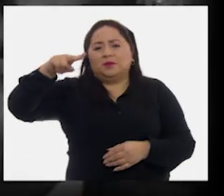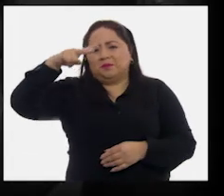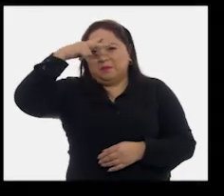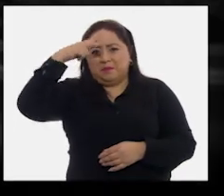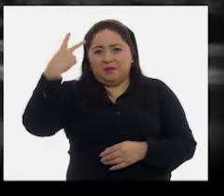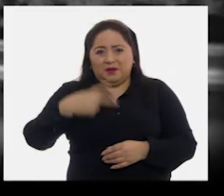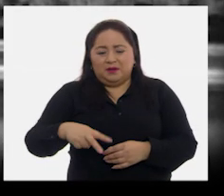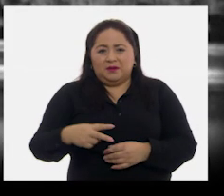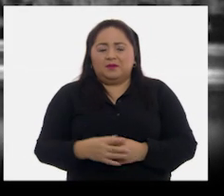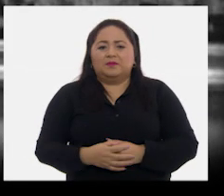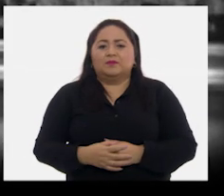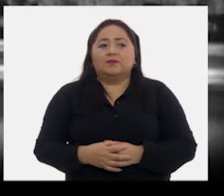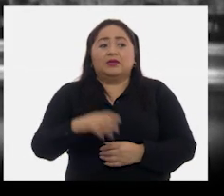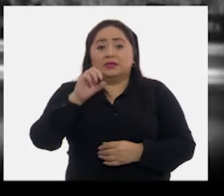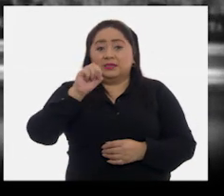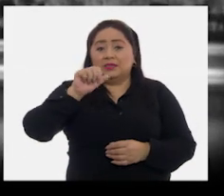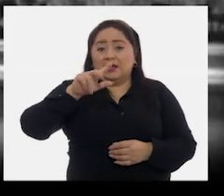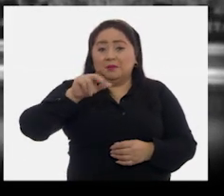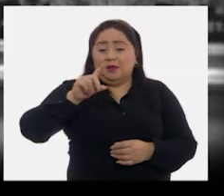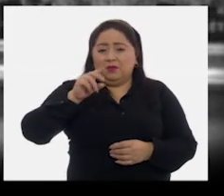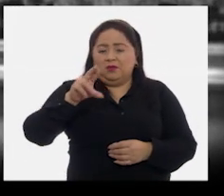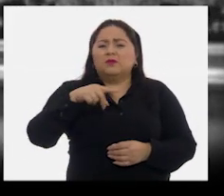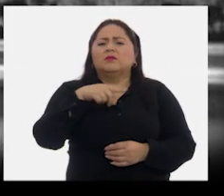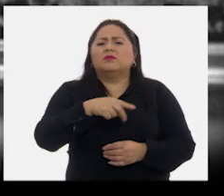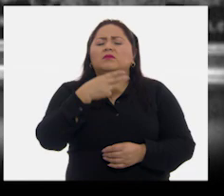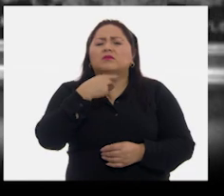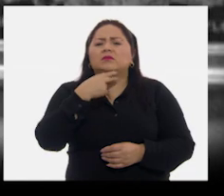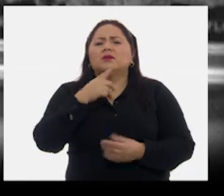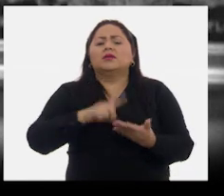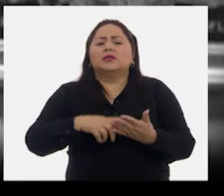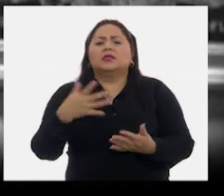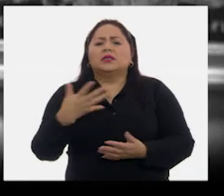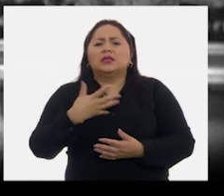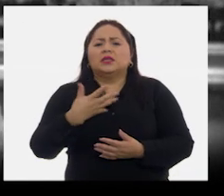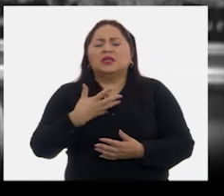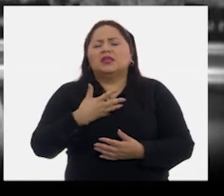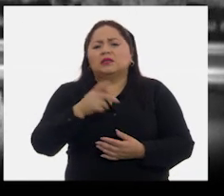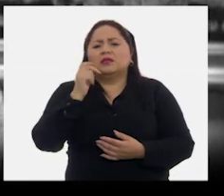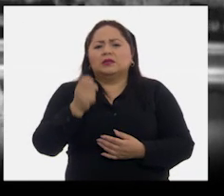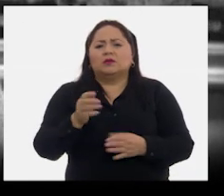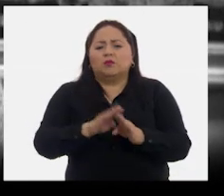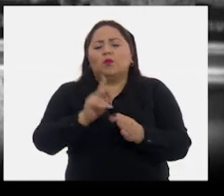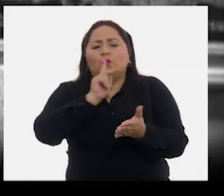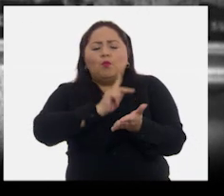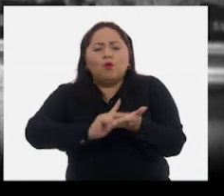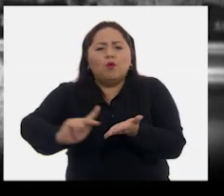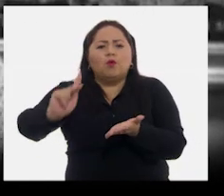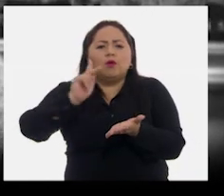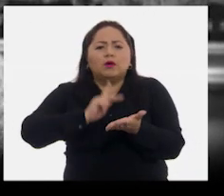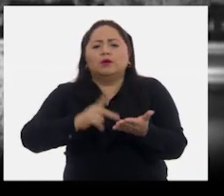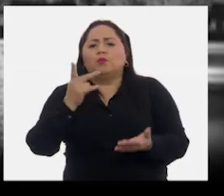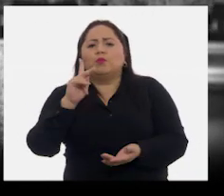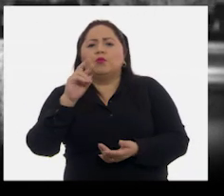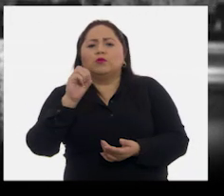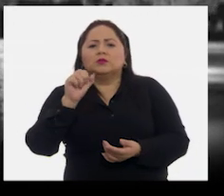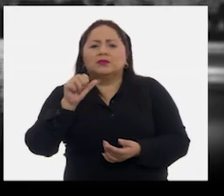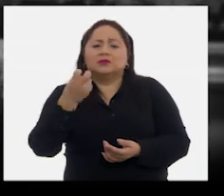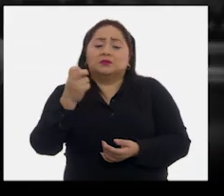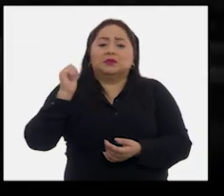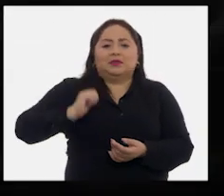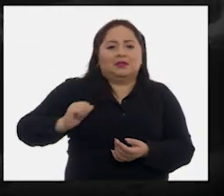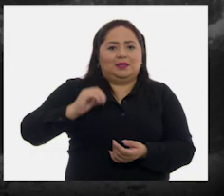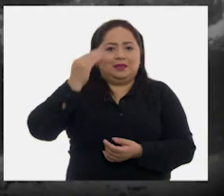mexicanista. Salvador Novo tiene las crónicas y poemas y prosas de esa